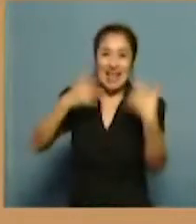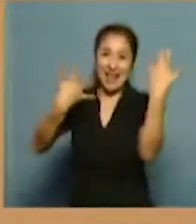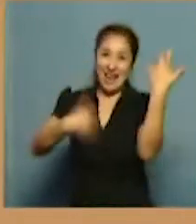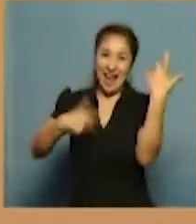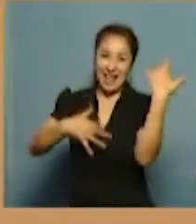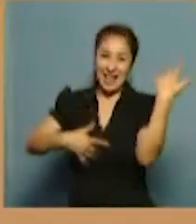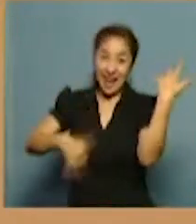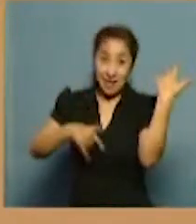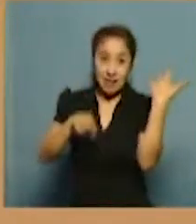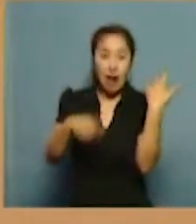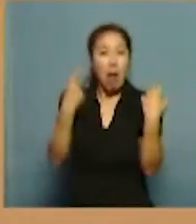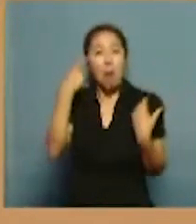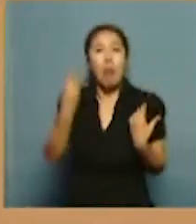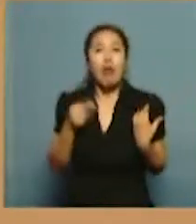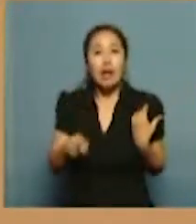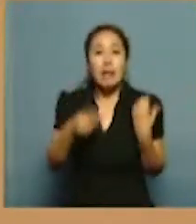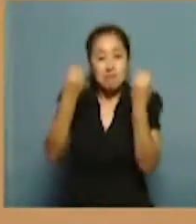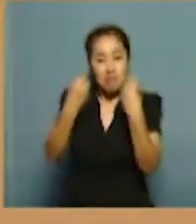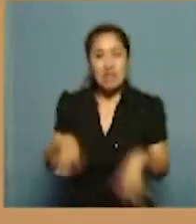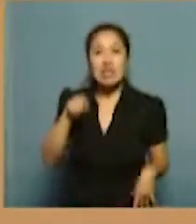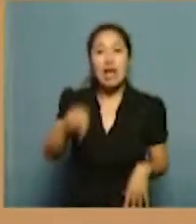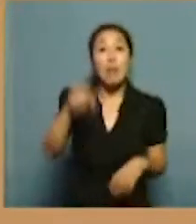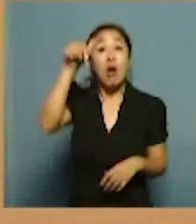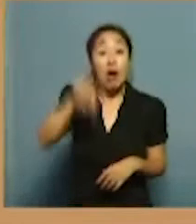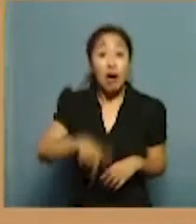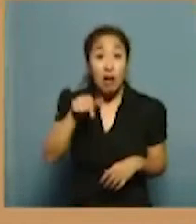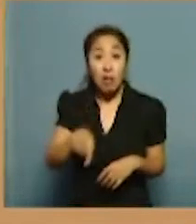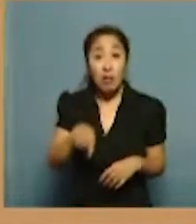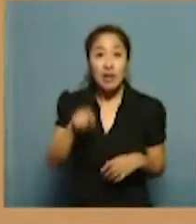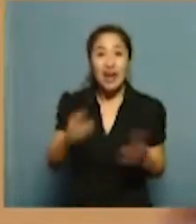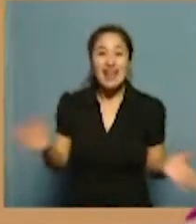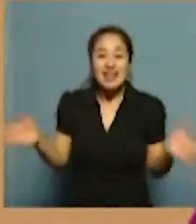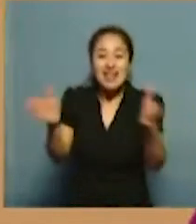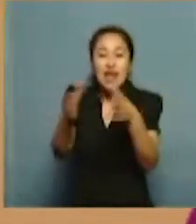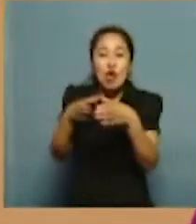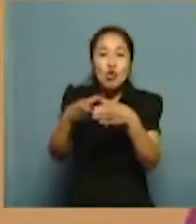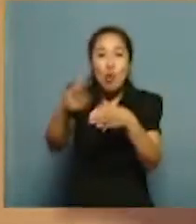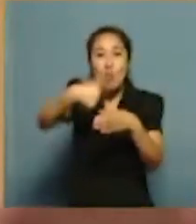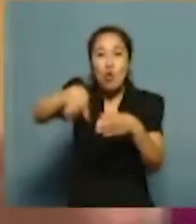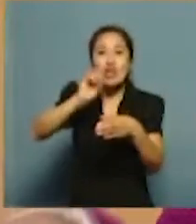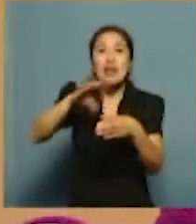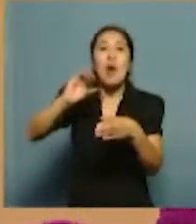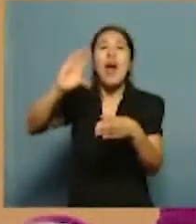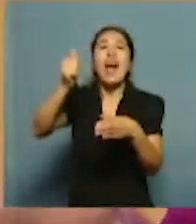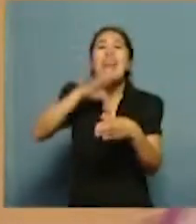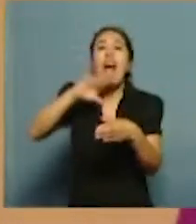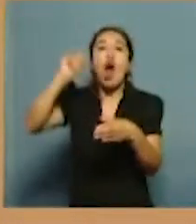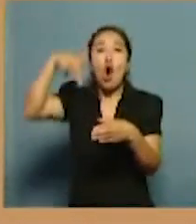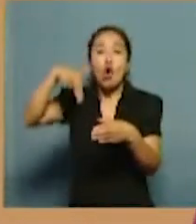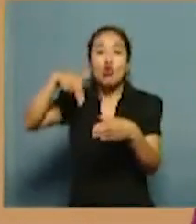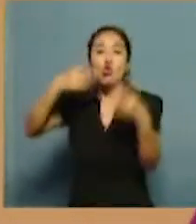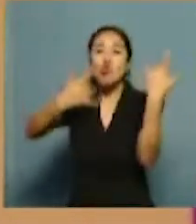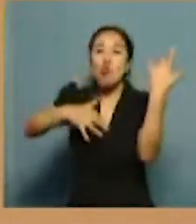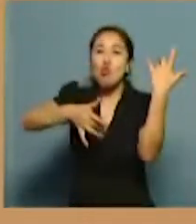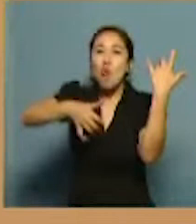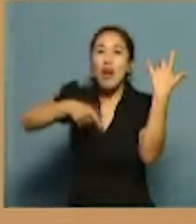y es que empezamos a la hora de ese ensambles de se llama cajón con cuerda porque